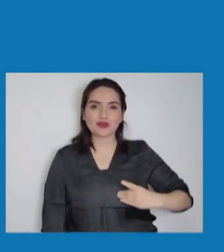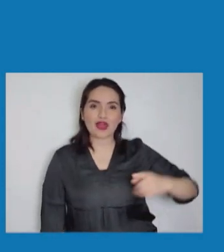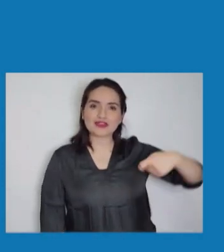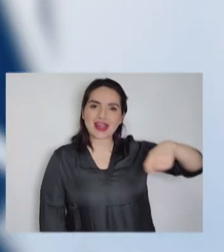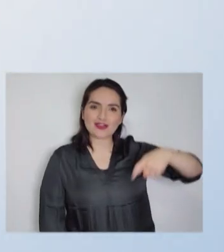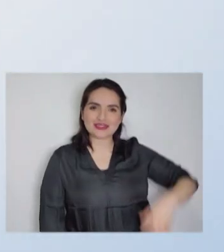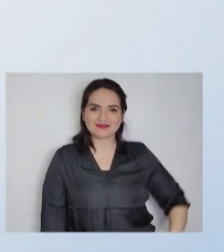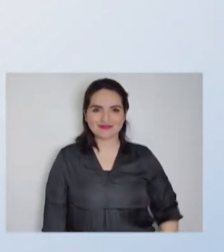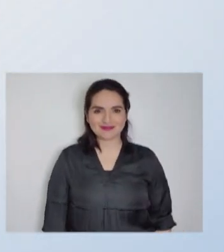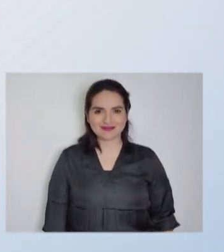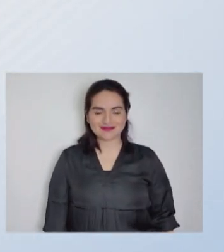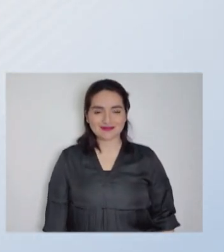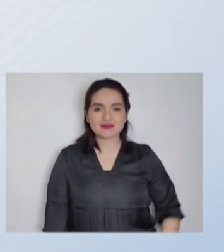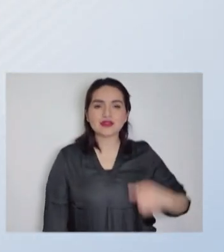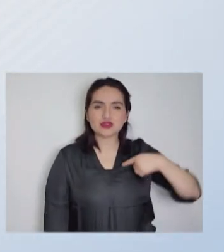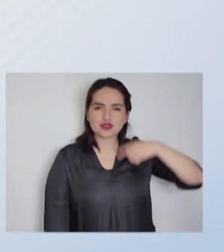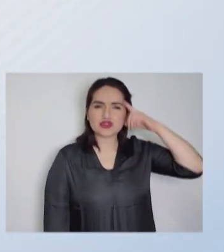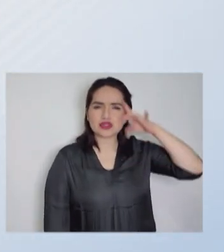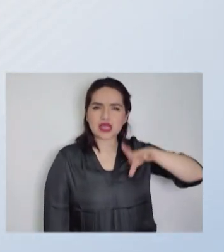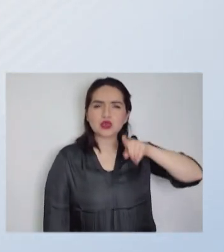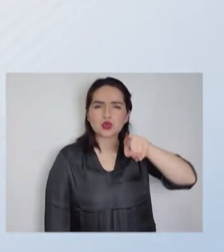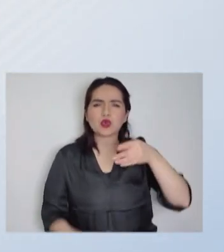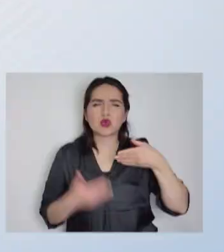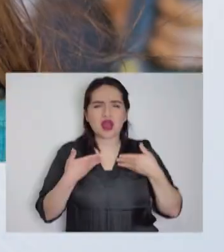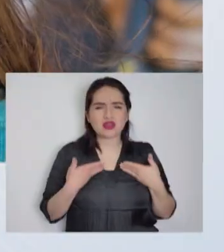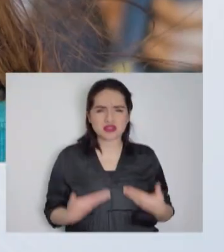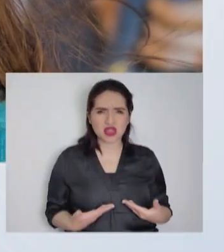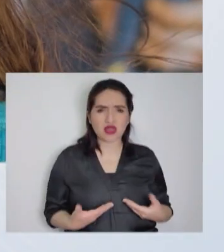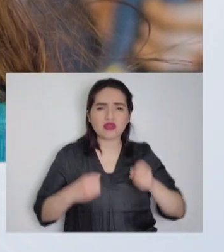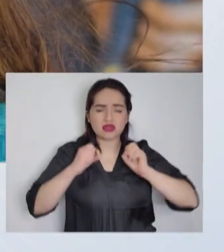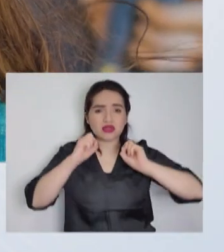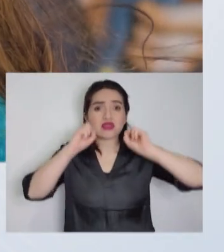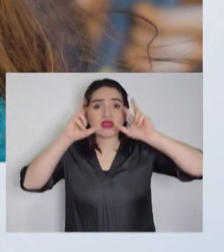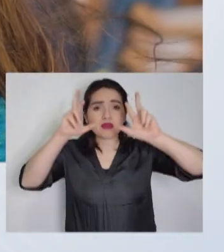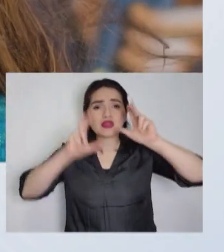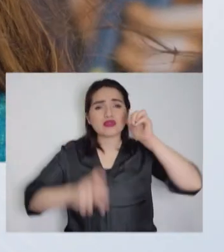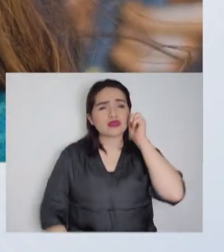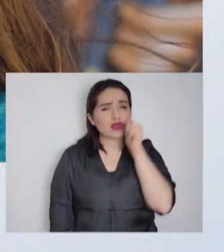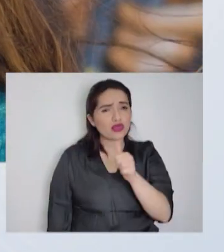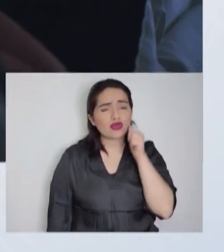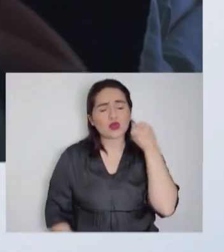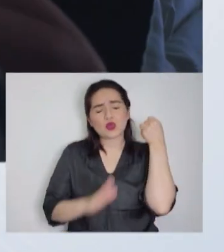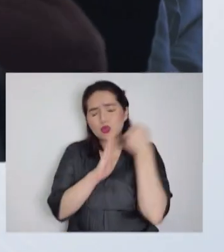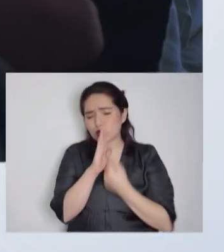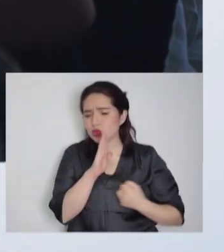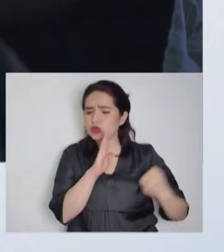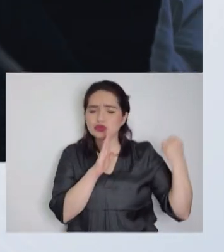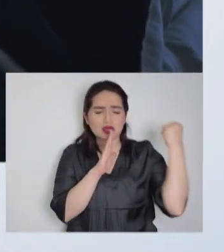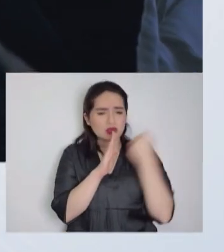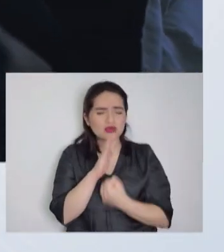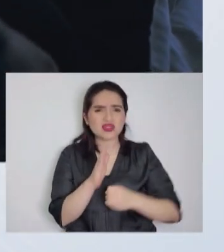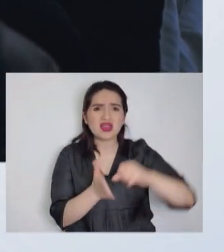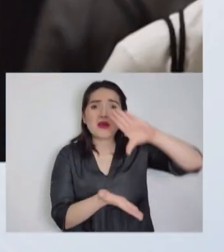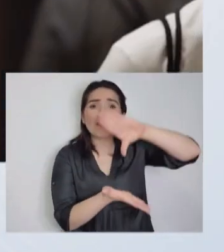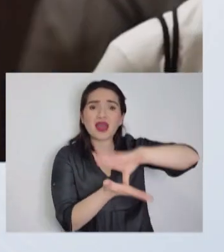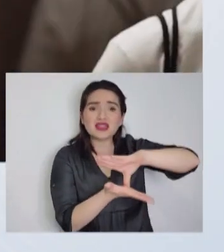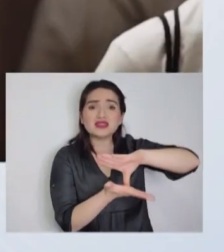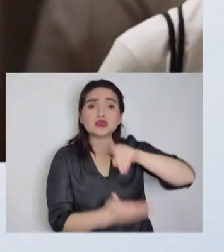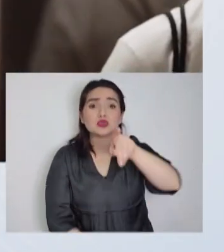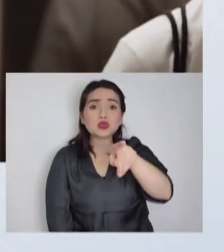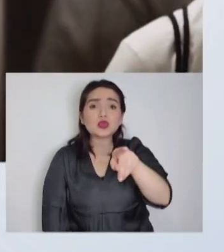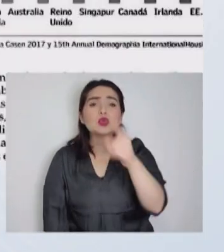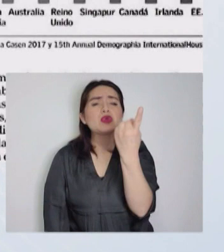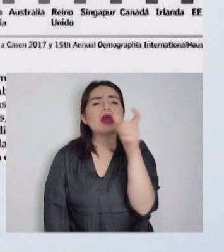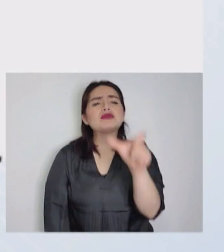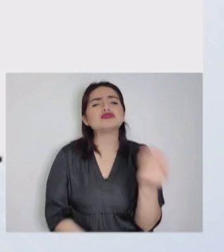AB para tus candidatos a CORE, diputados y senadores. Ya sé que estás cansado, que te levantas diariamente batallando con